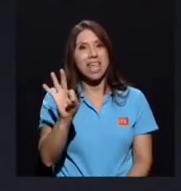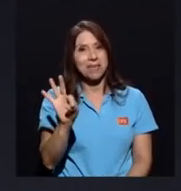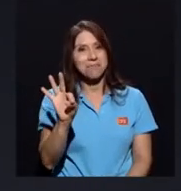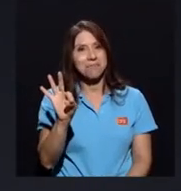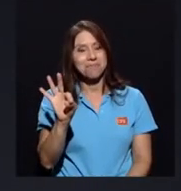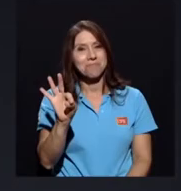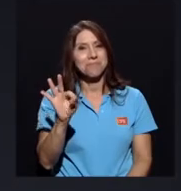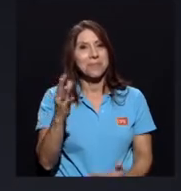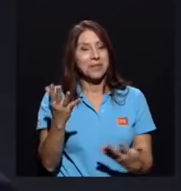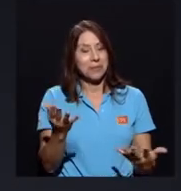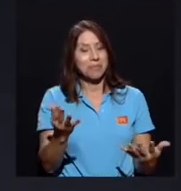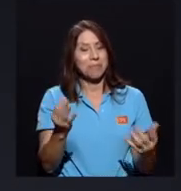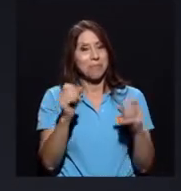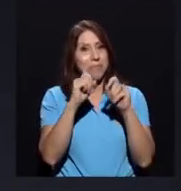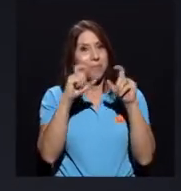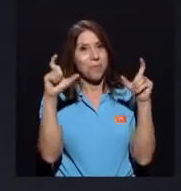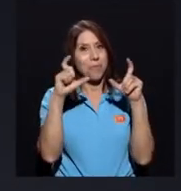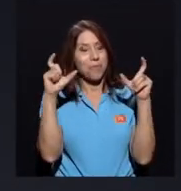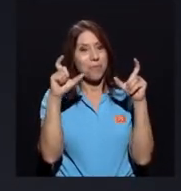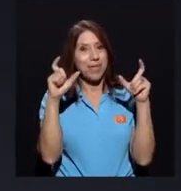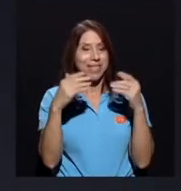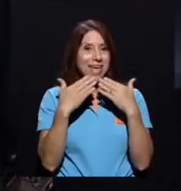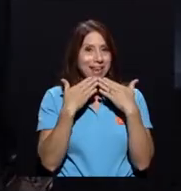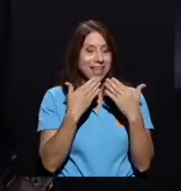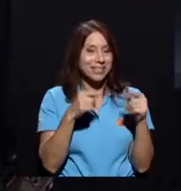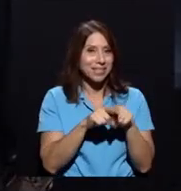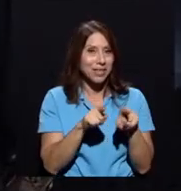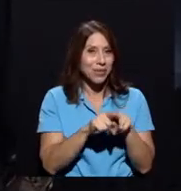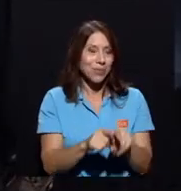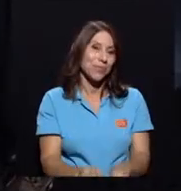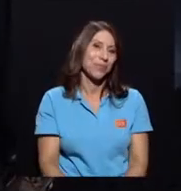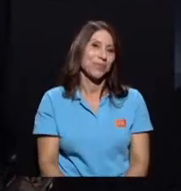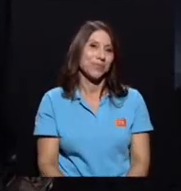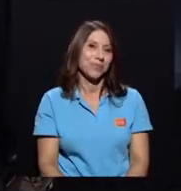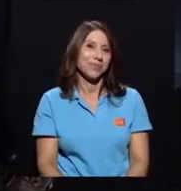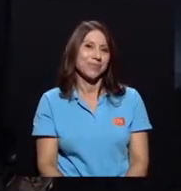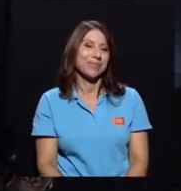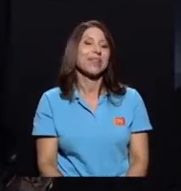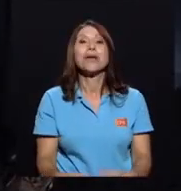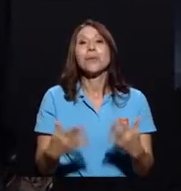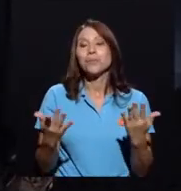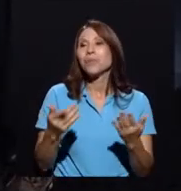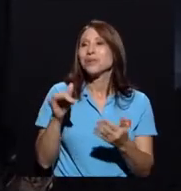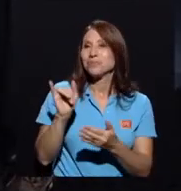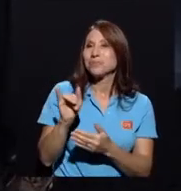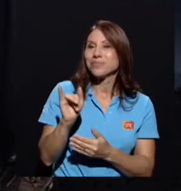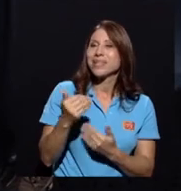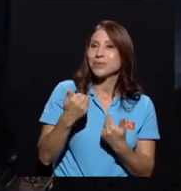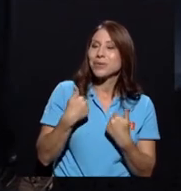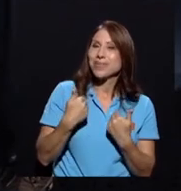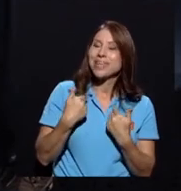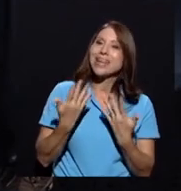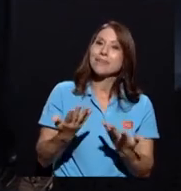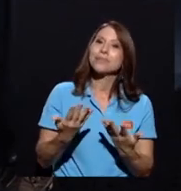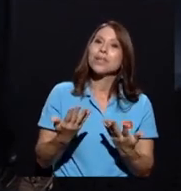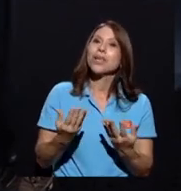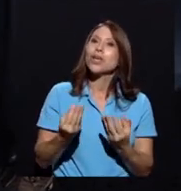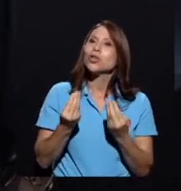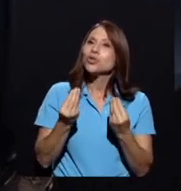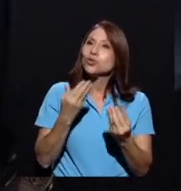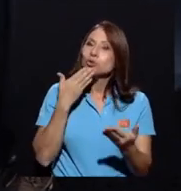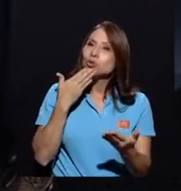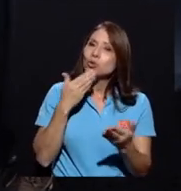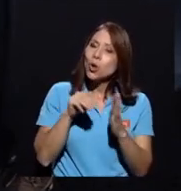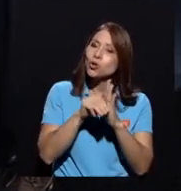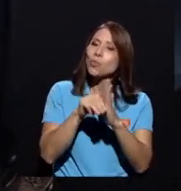sorprendido y agradecidos los modelos tienen esas cosas yo creo que son muy útiles mientras uno no les crea